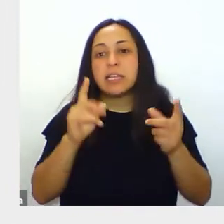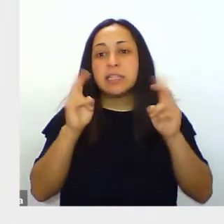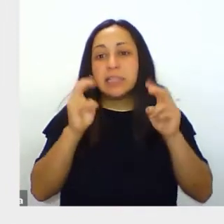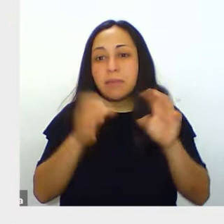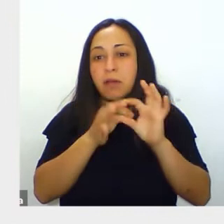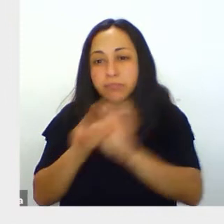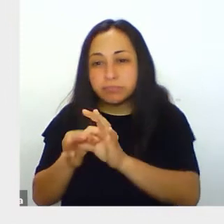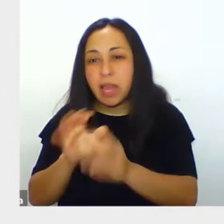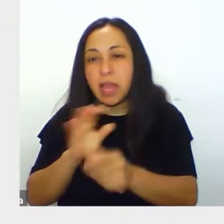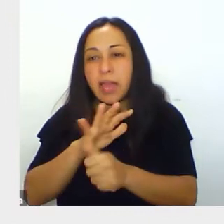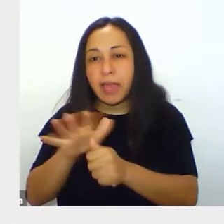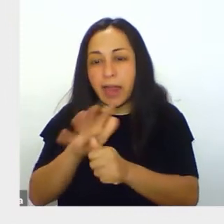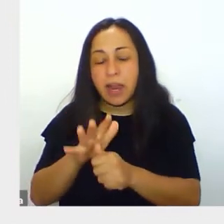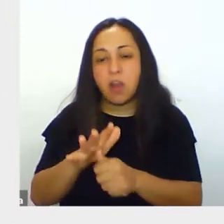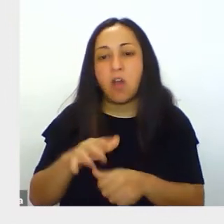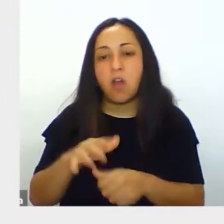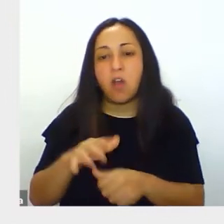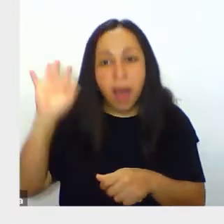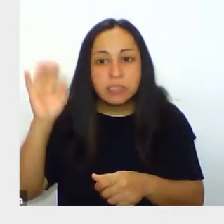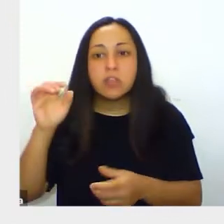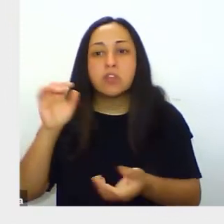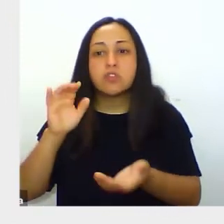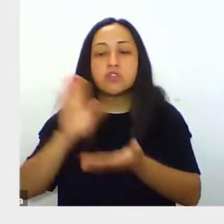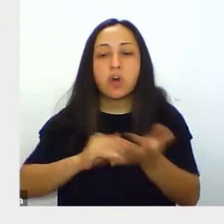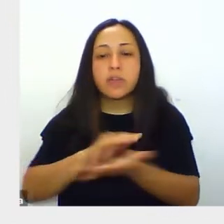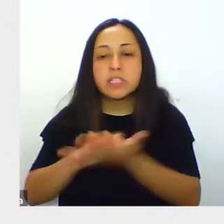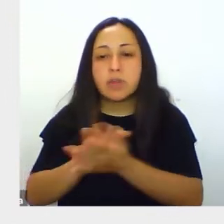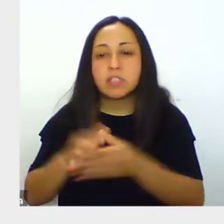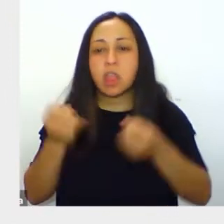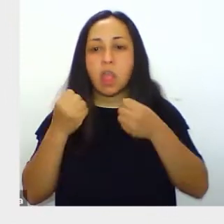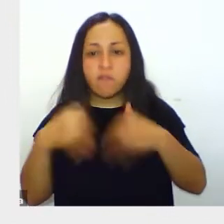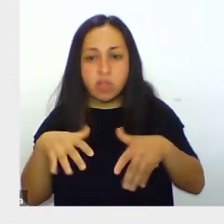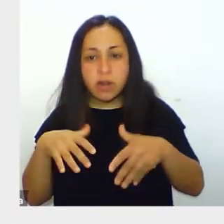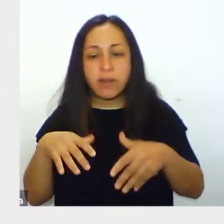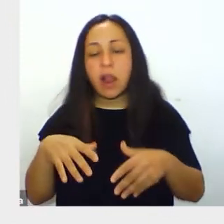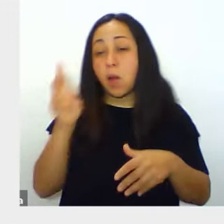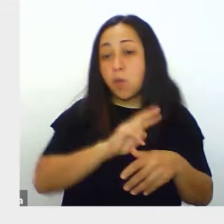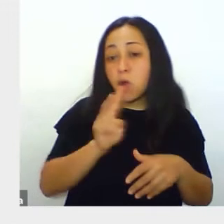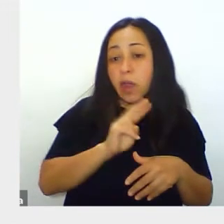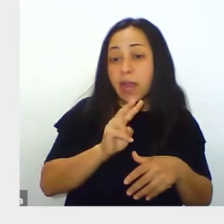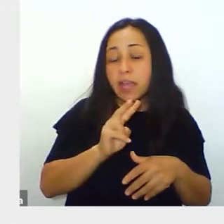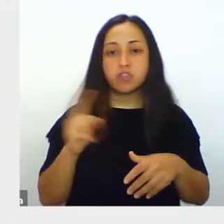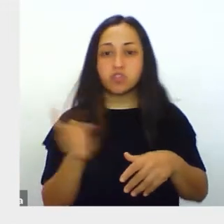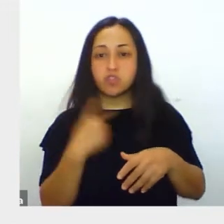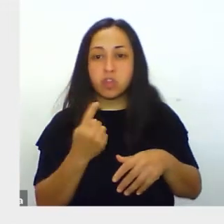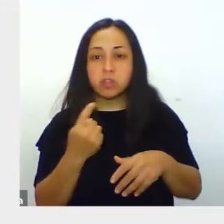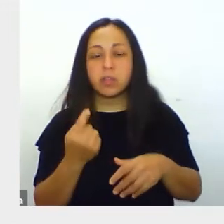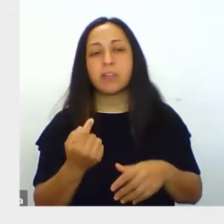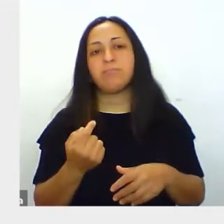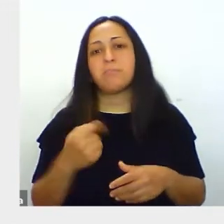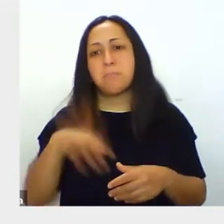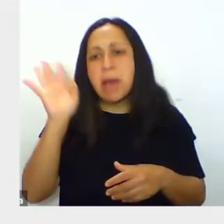un agravante para las situaciones de vulnerabilidad, las mujeres tendemos a